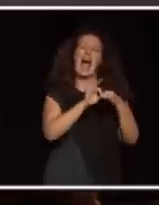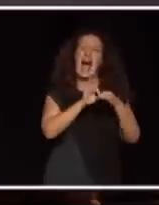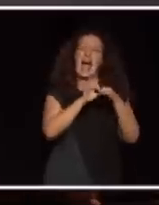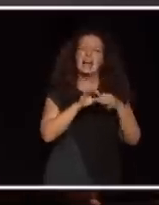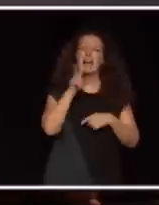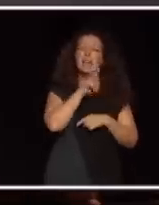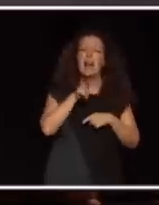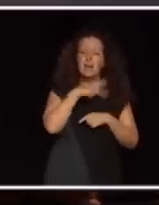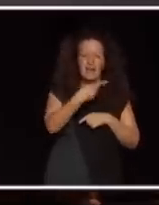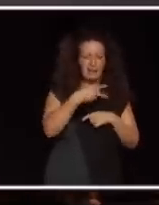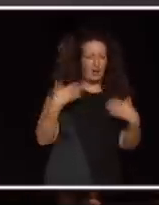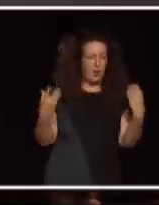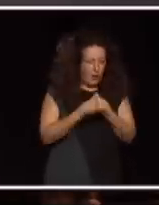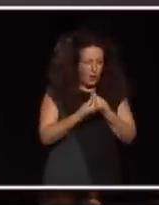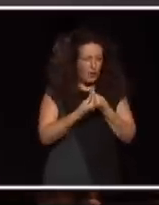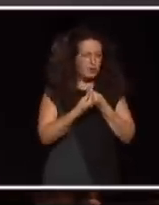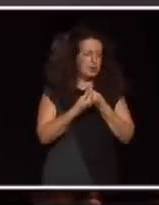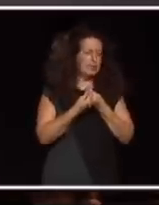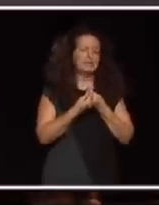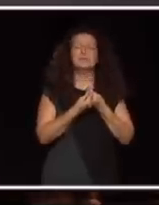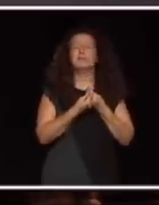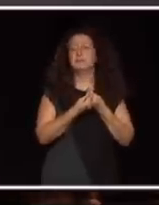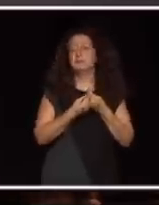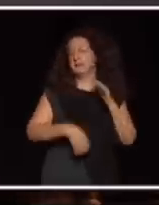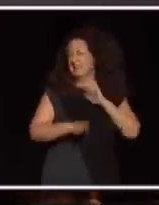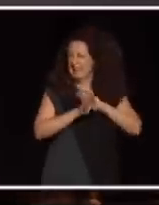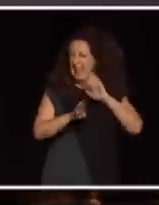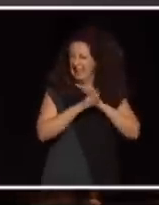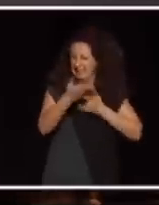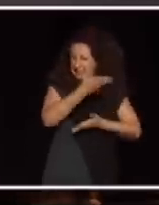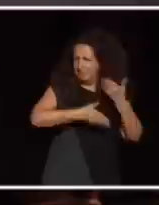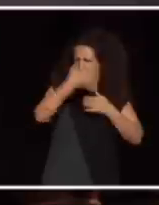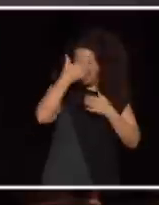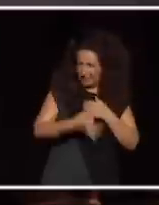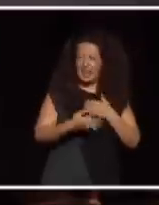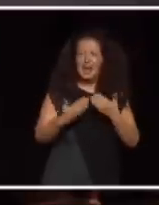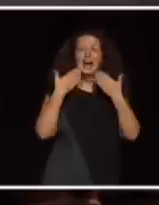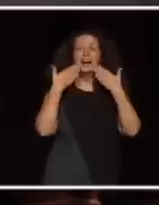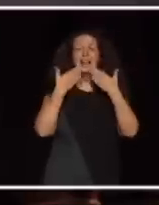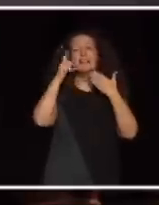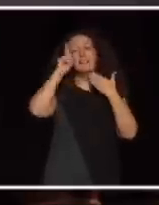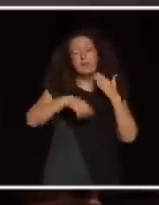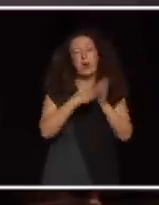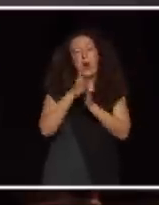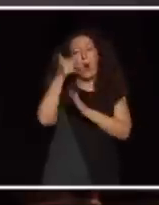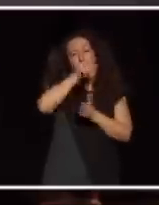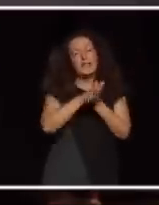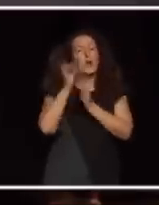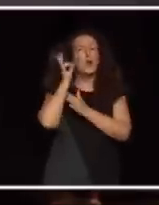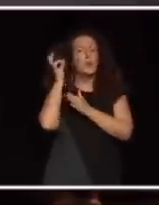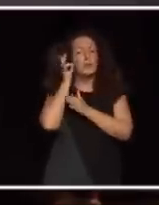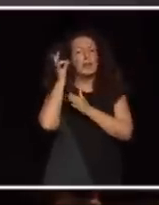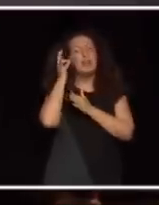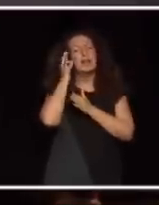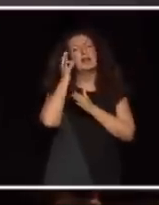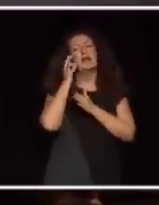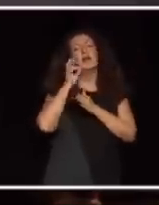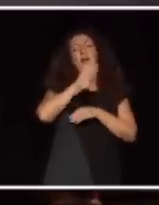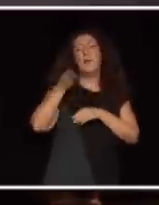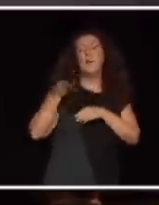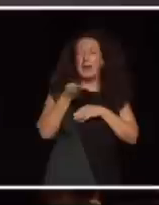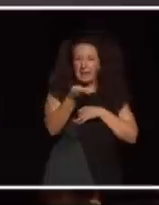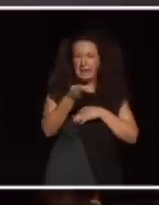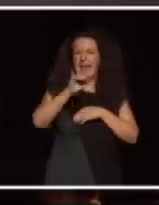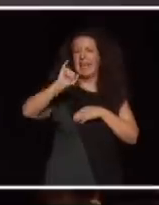mucho juntas y estoy convencida de lo que lo vamos a seguir haciendo. Gracias también a los compañeros y compañeras de Euskal Herria Bildu, de